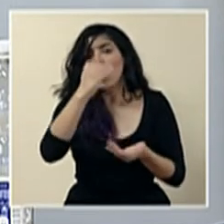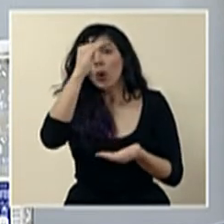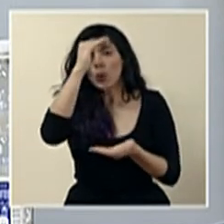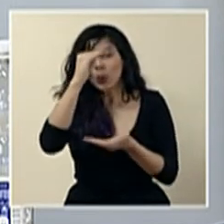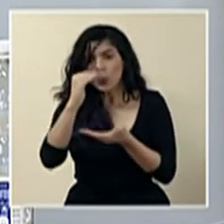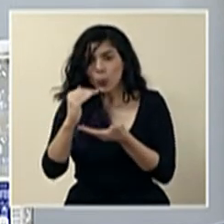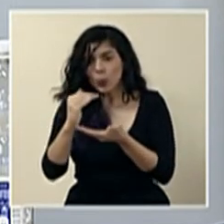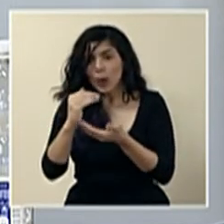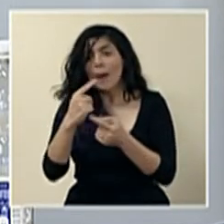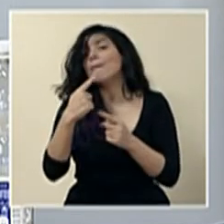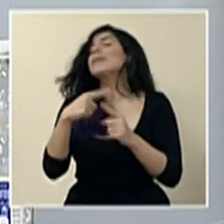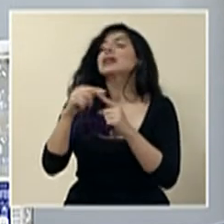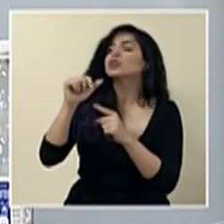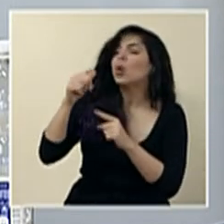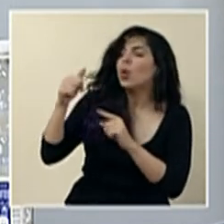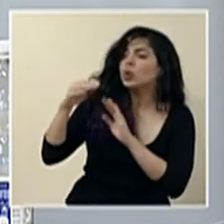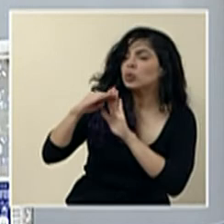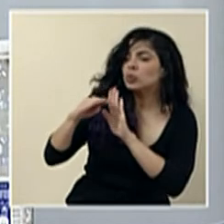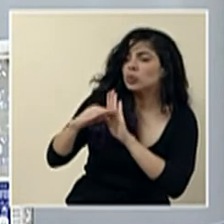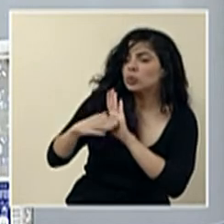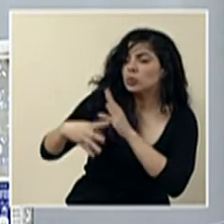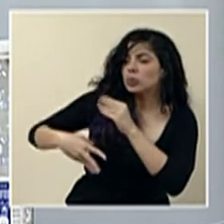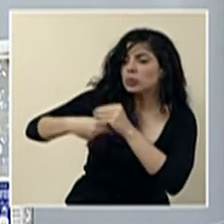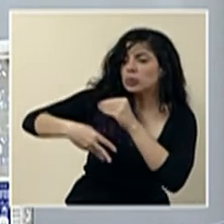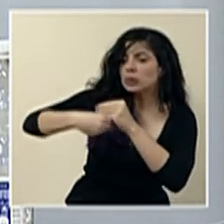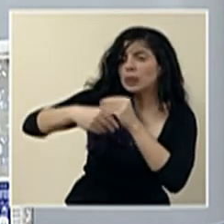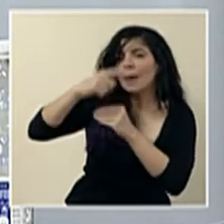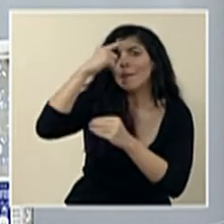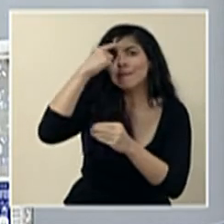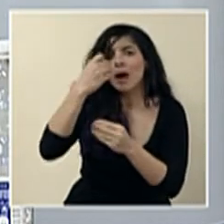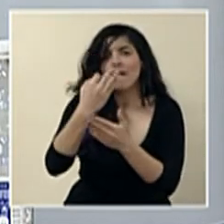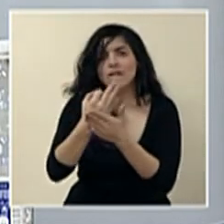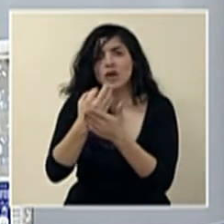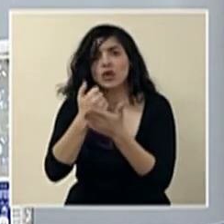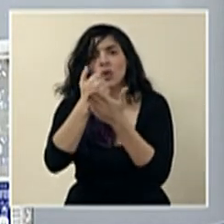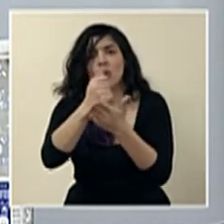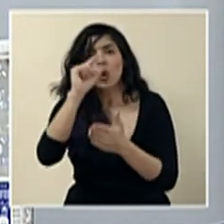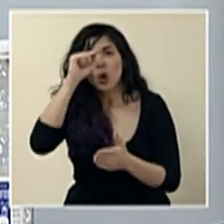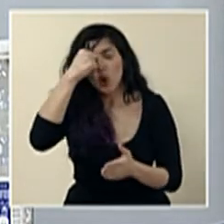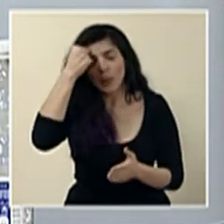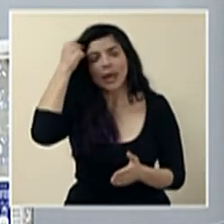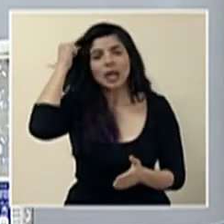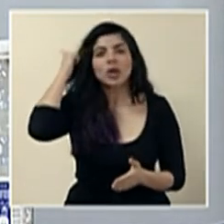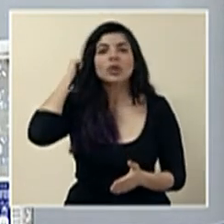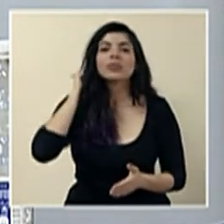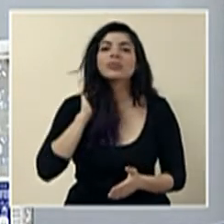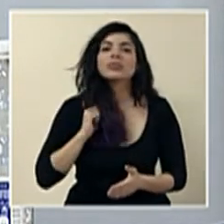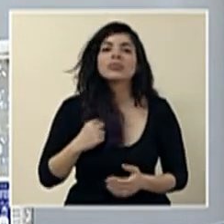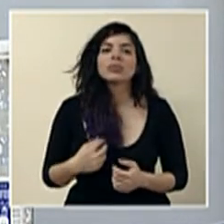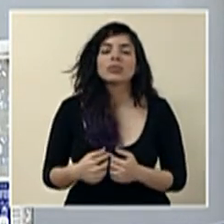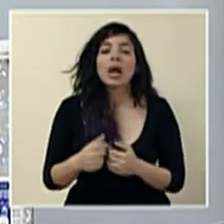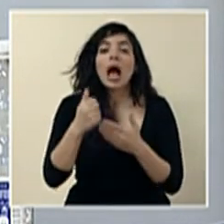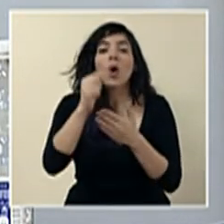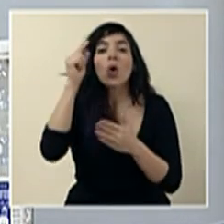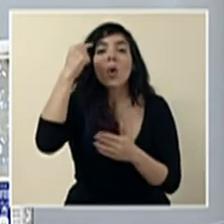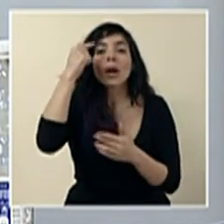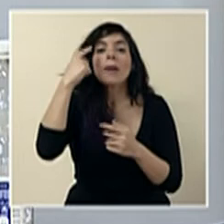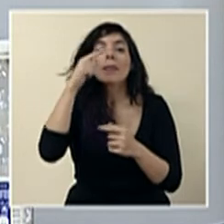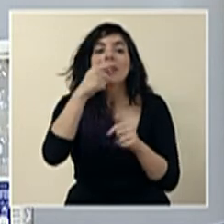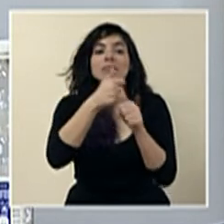y medidas importantes para financiar al gobierno para que pueda